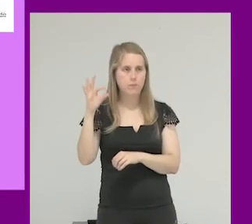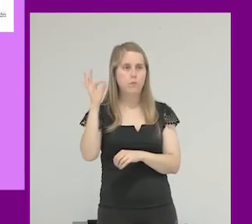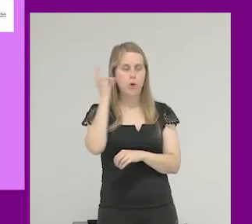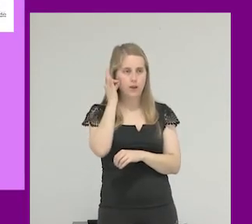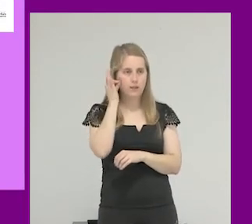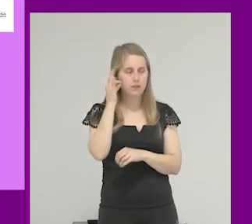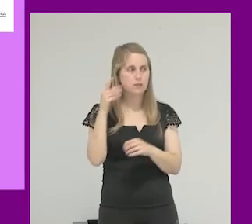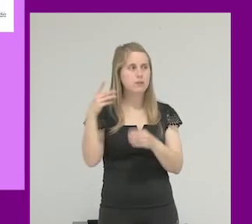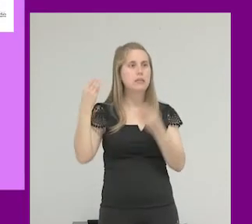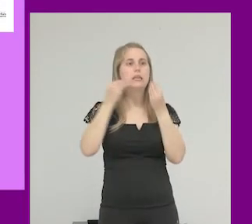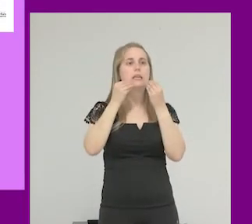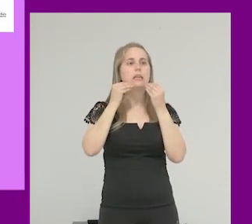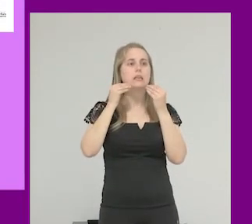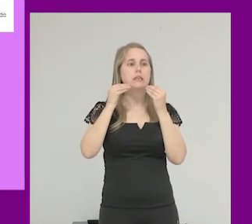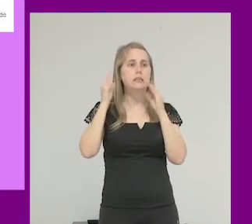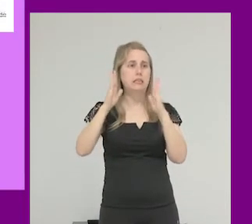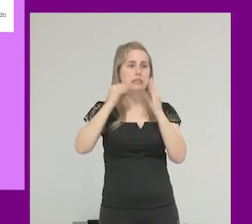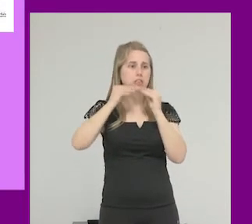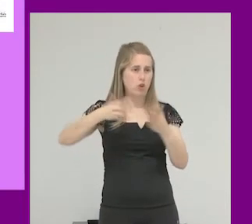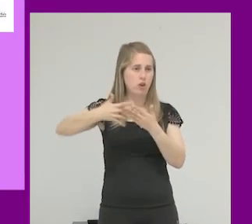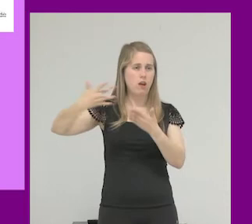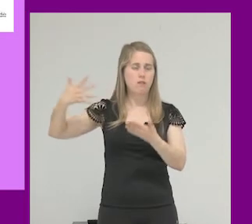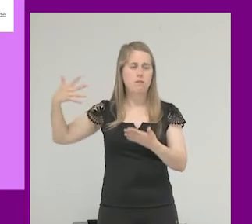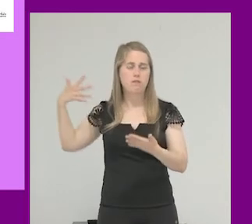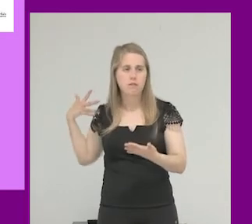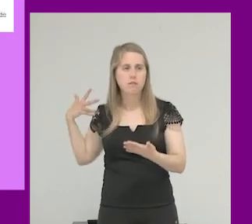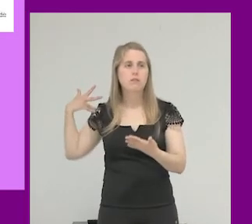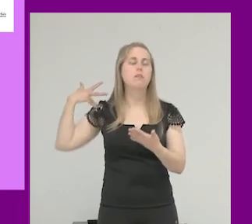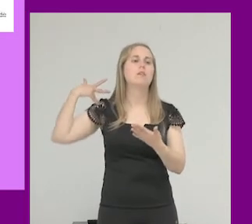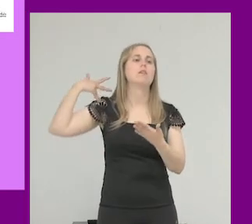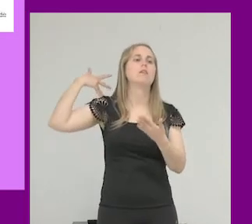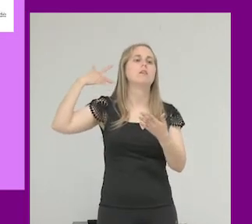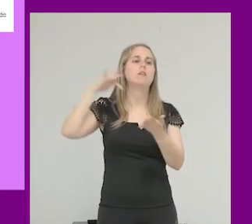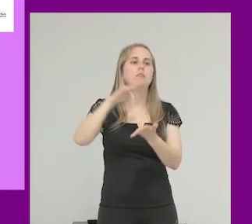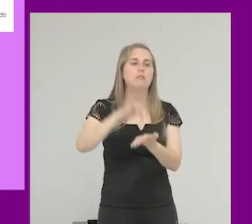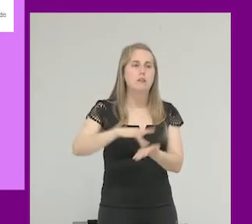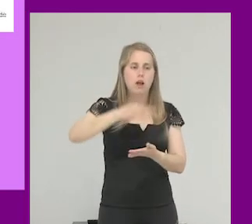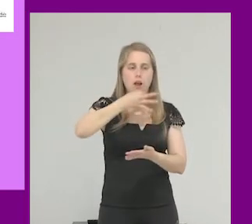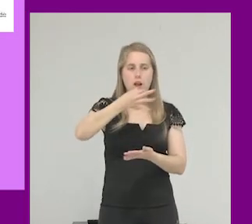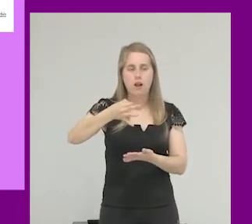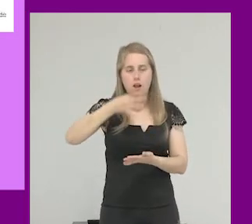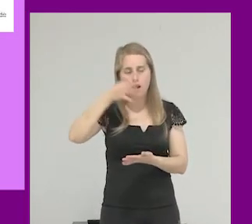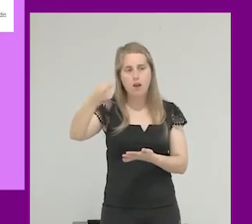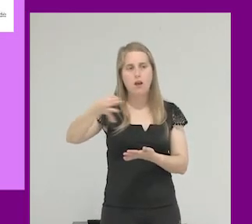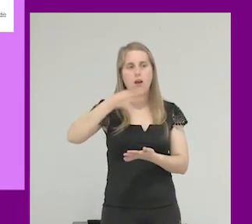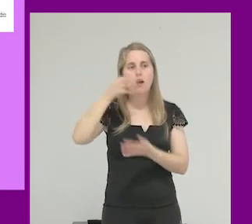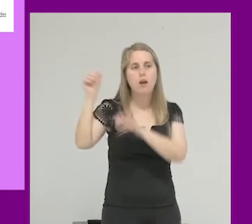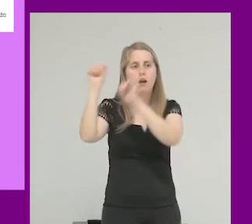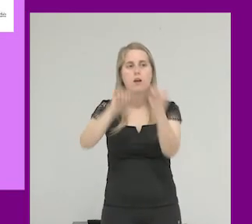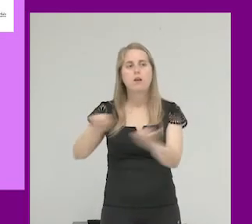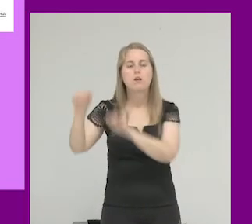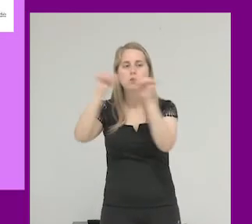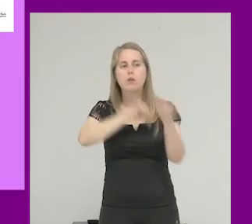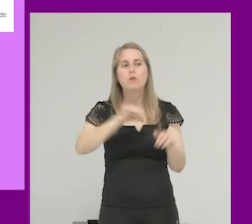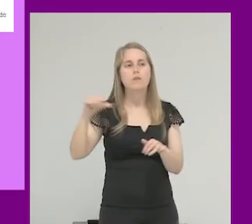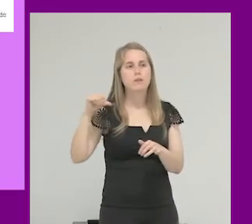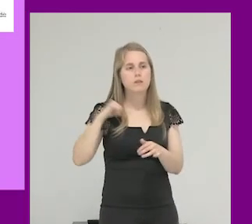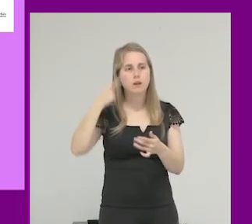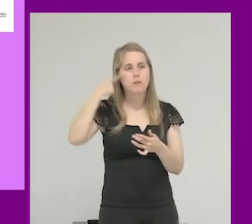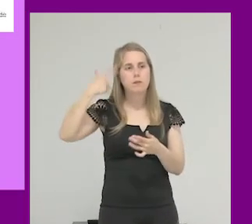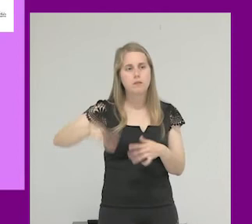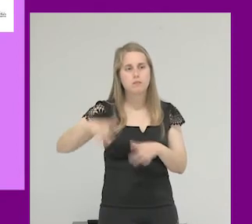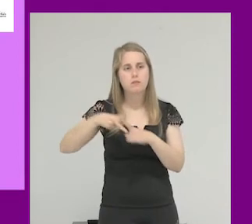A lo largo de la historia se ha colectivizado la práctica del discurso y el uso de la autodefensa como herramienta política